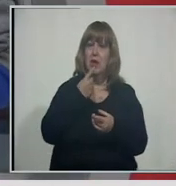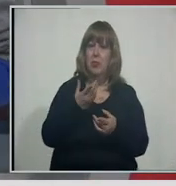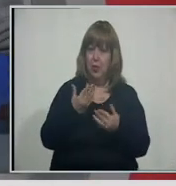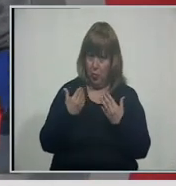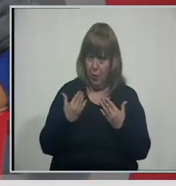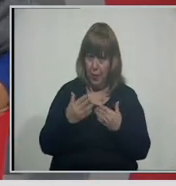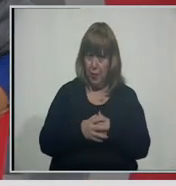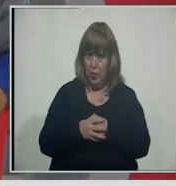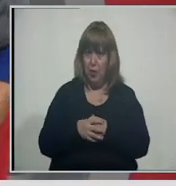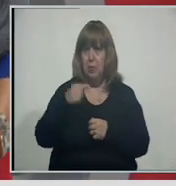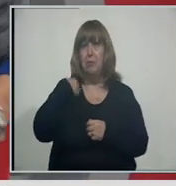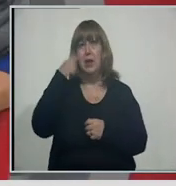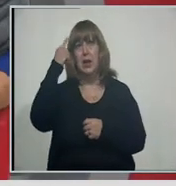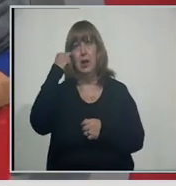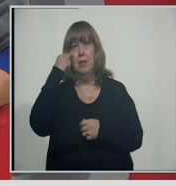hacer